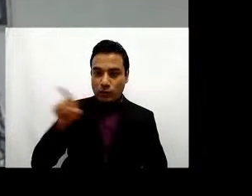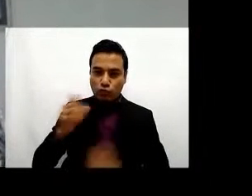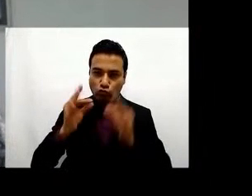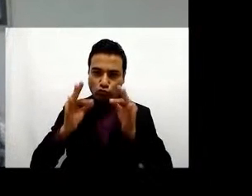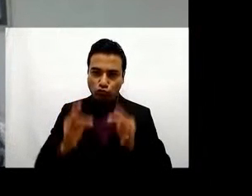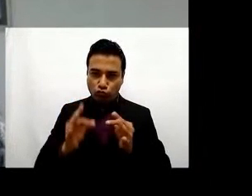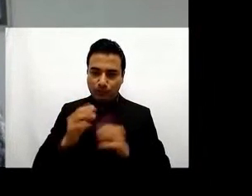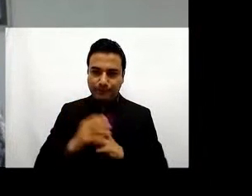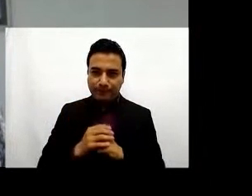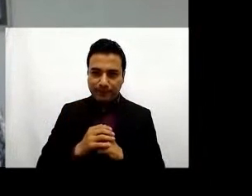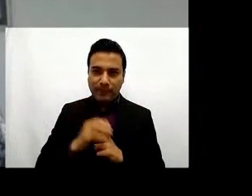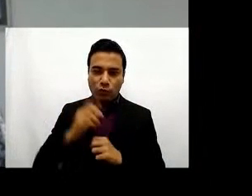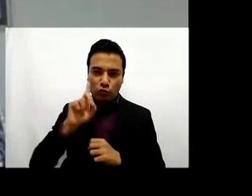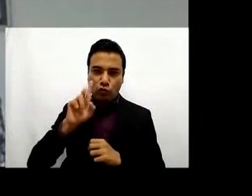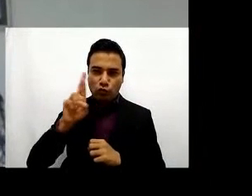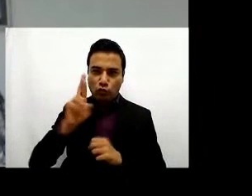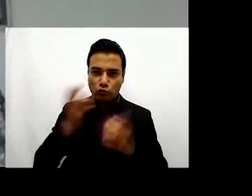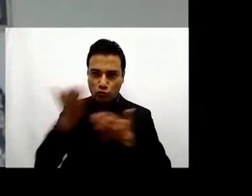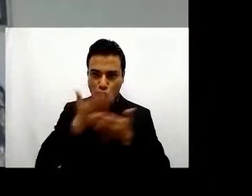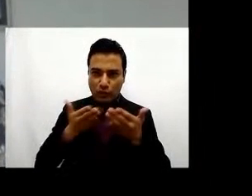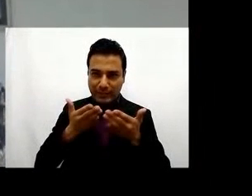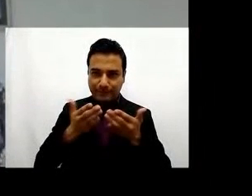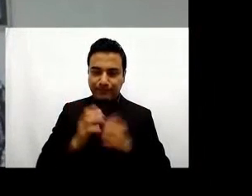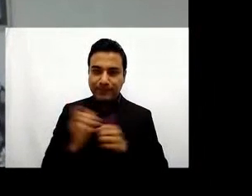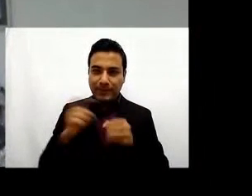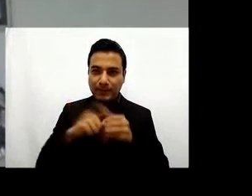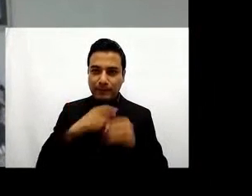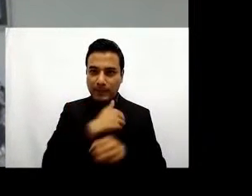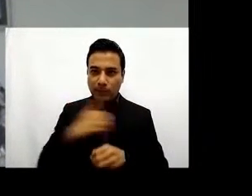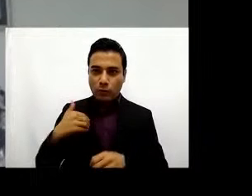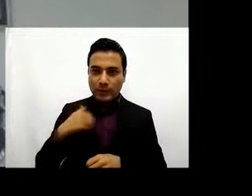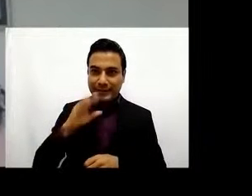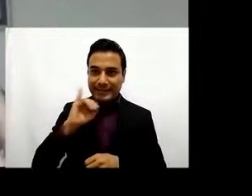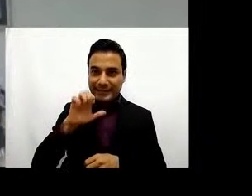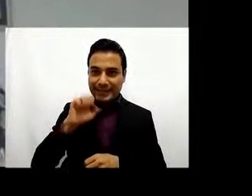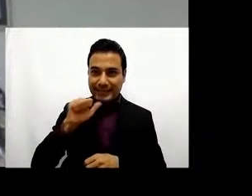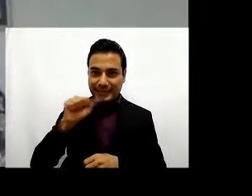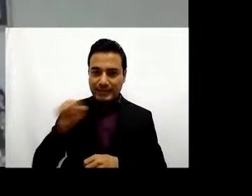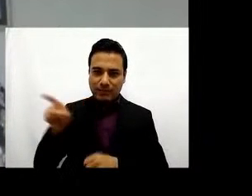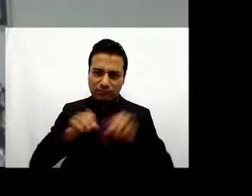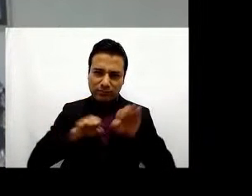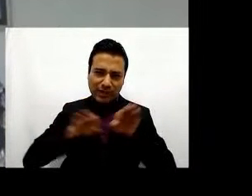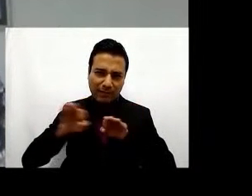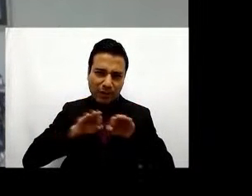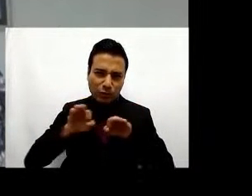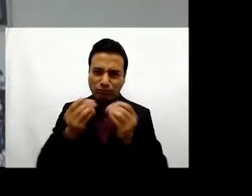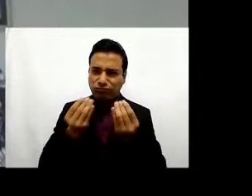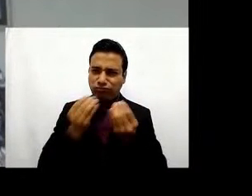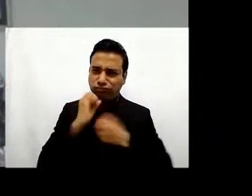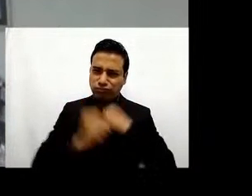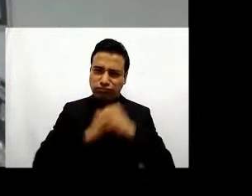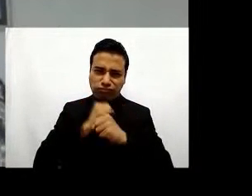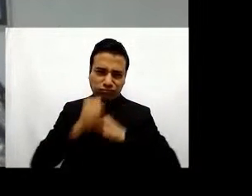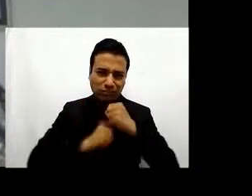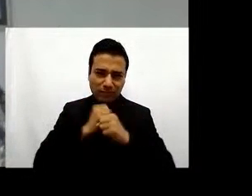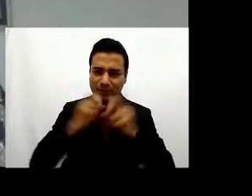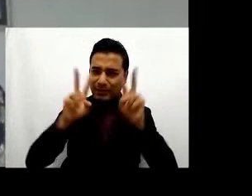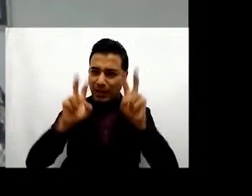y en Antropología Social, es miembro del CIESAS y su trayectoria, bueno, ha sido muy extensa y muy rica y